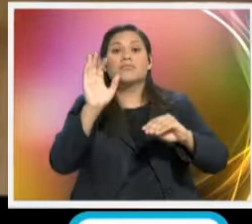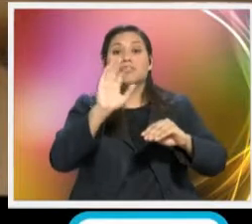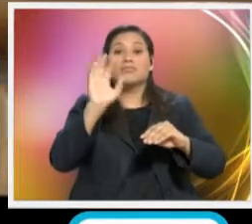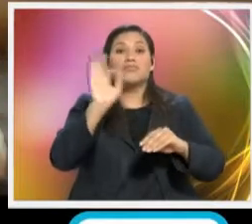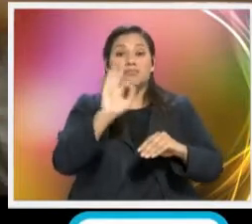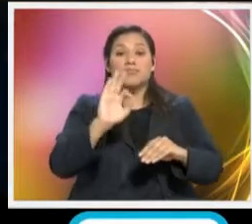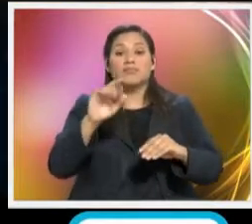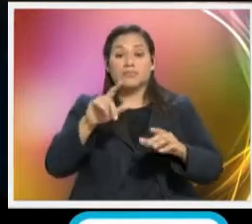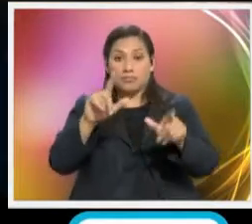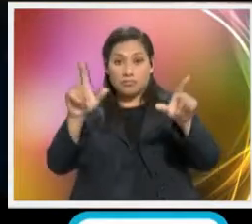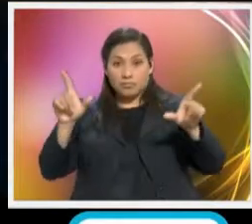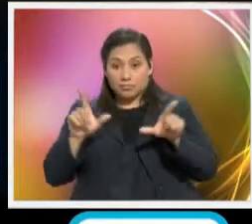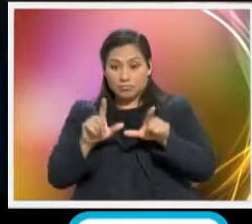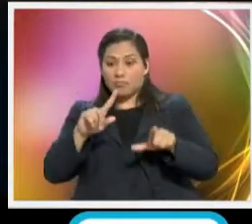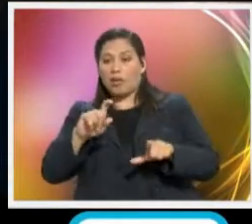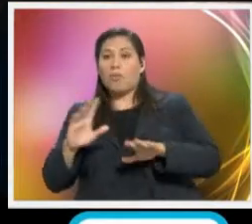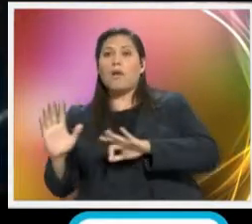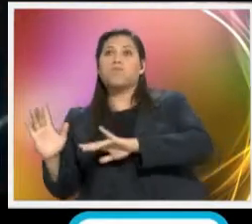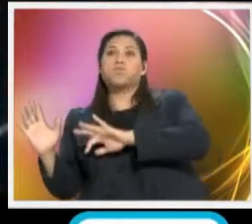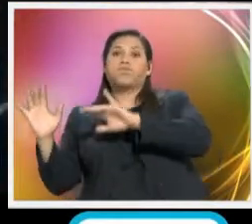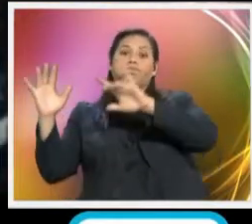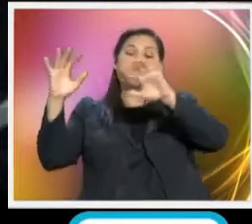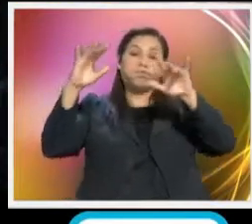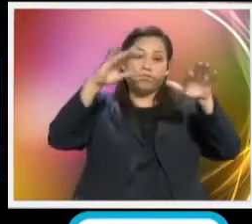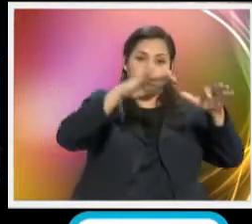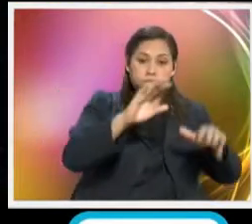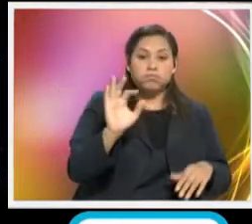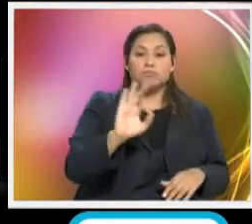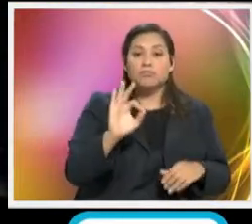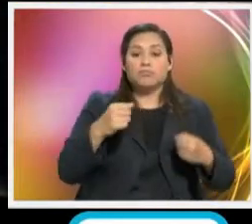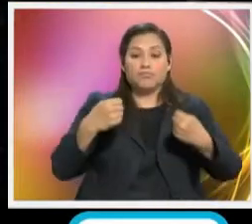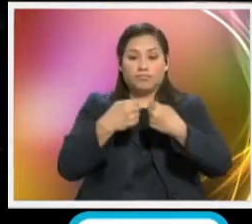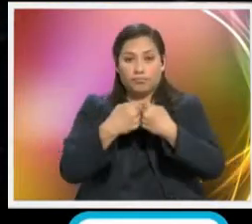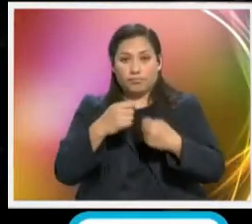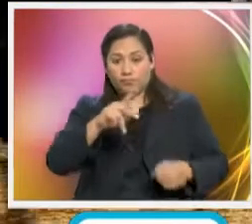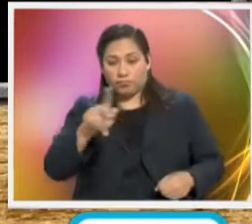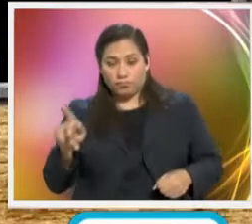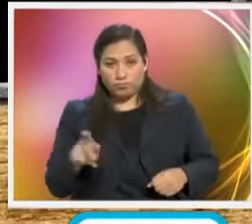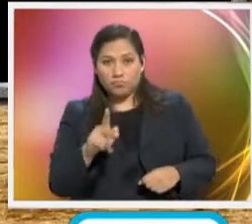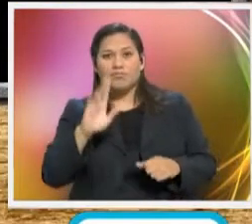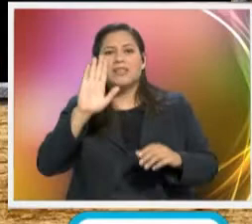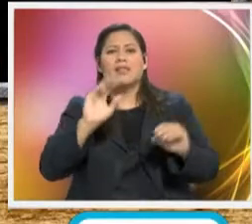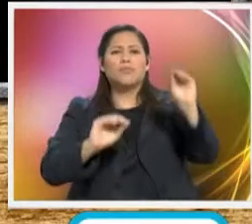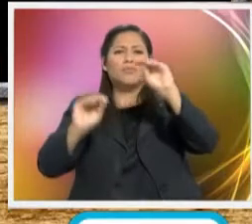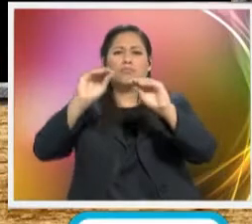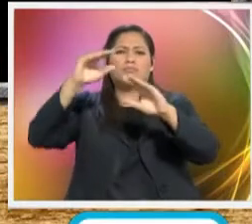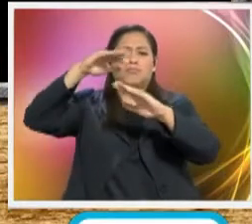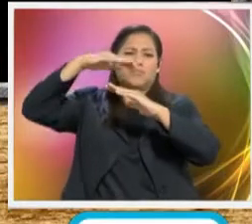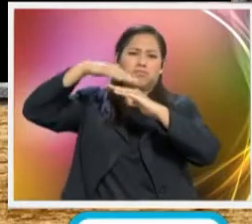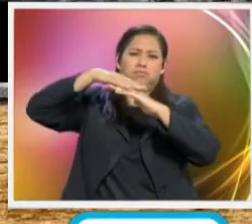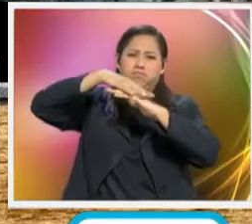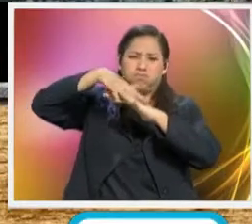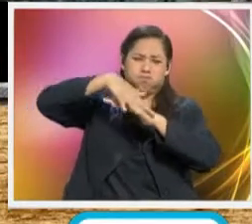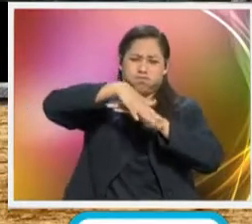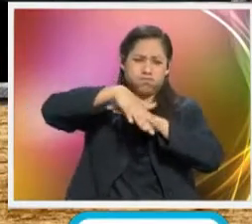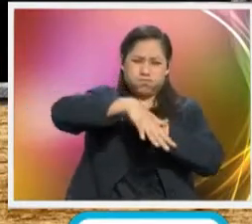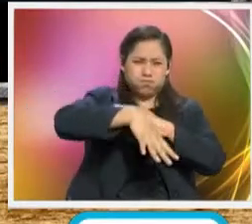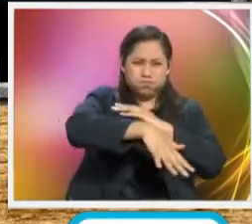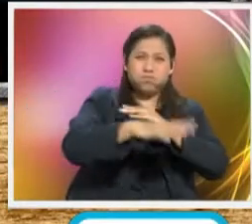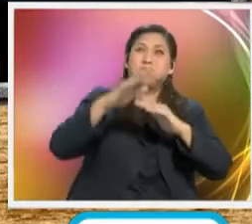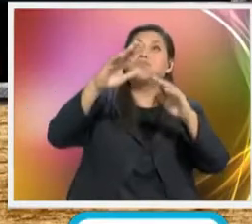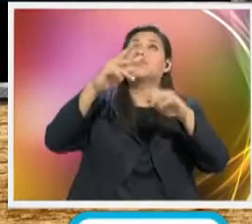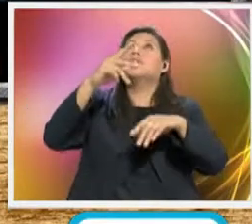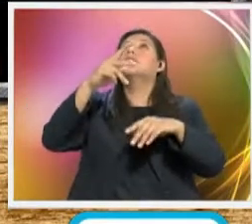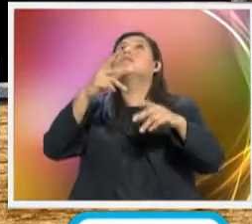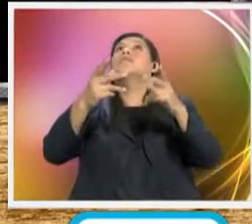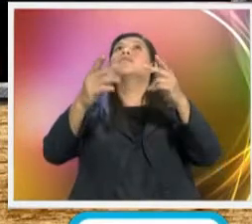en el lago al lado del cual está el pueblo donde él vive. Una luz es un deslave, ¿verdad? Un deslave, ¿no? Se cae un gran